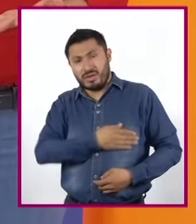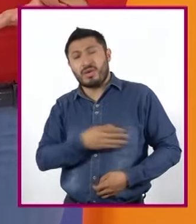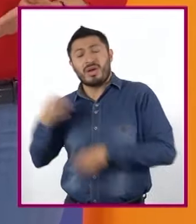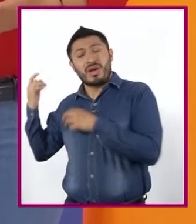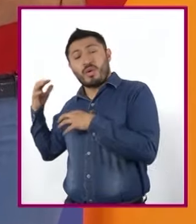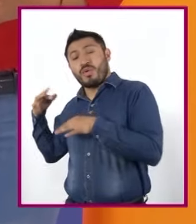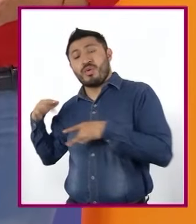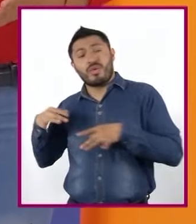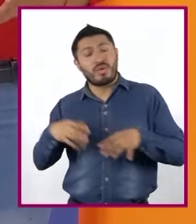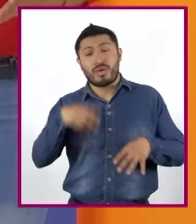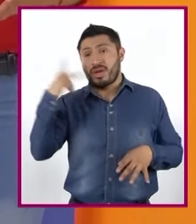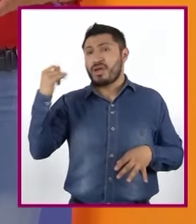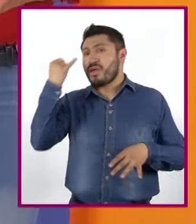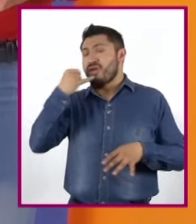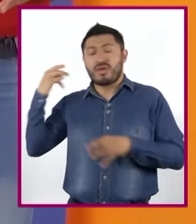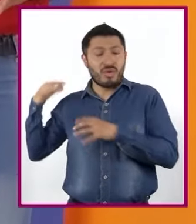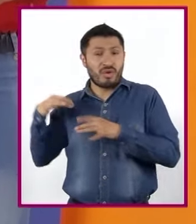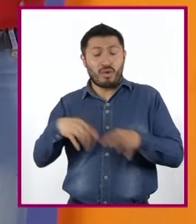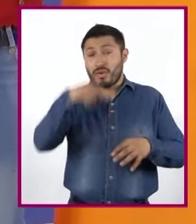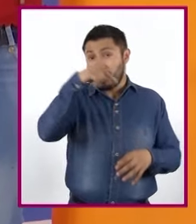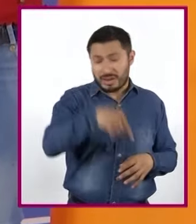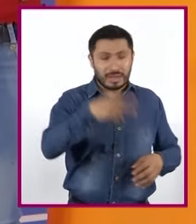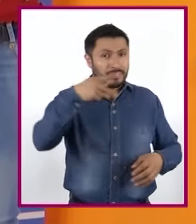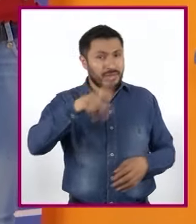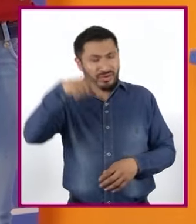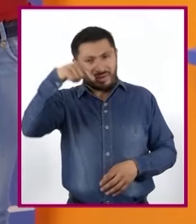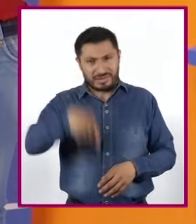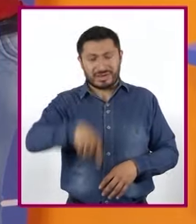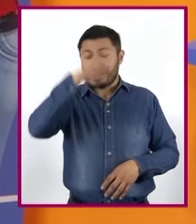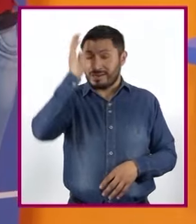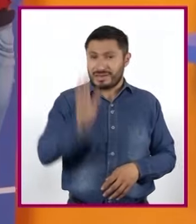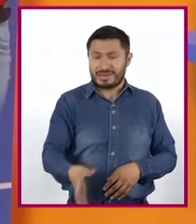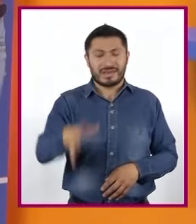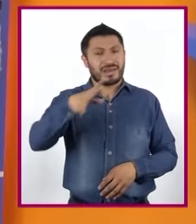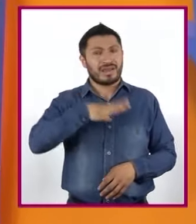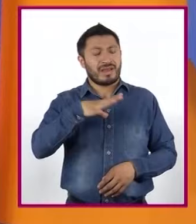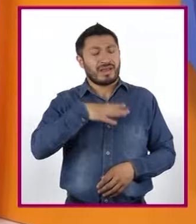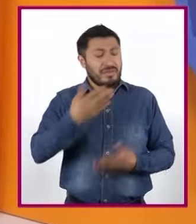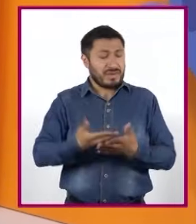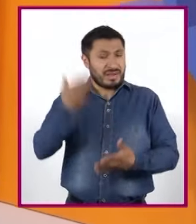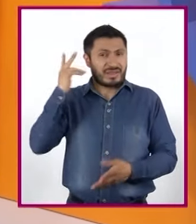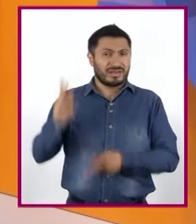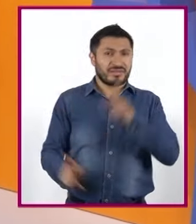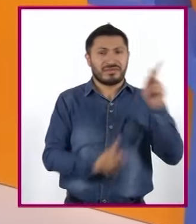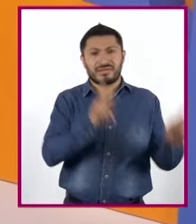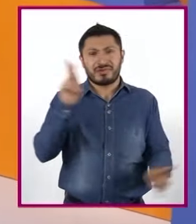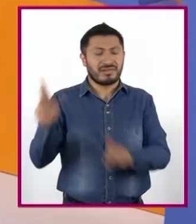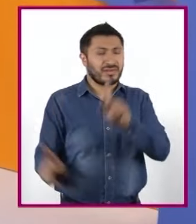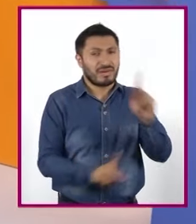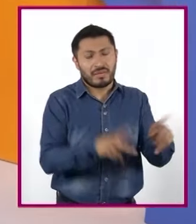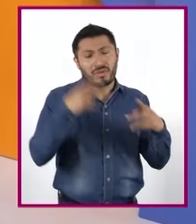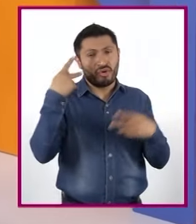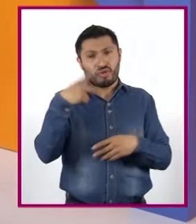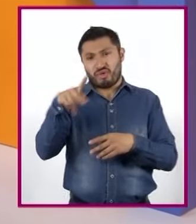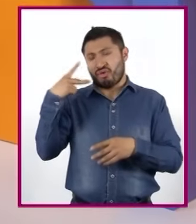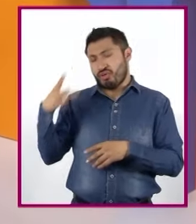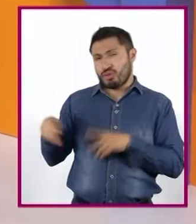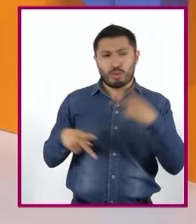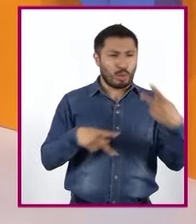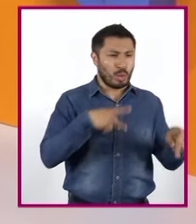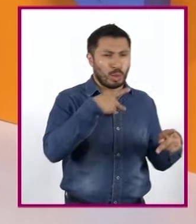su lengua, pero ya existía en este territorio poblaciones con sus propias lenguas, las